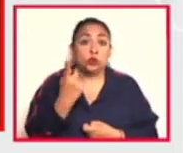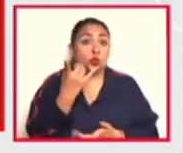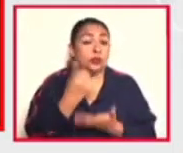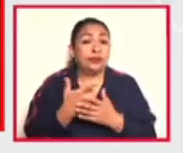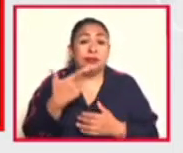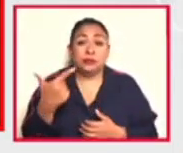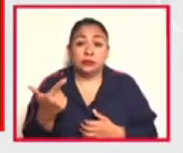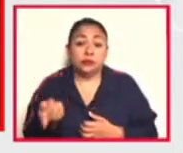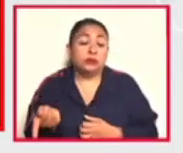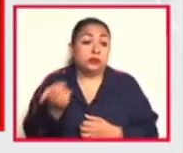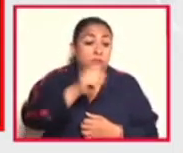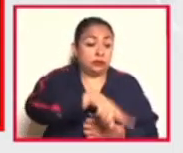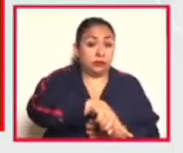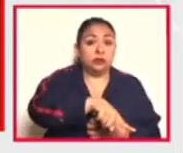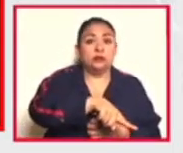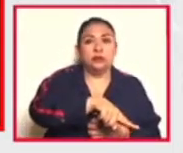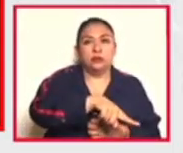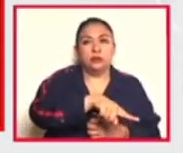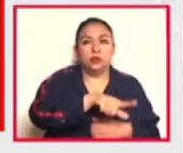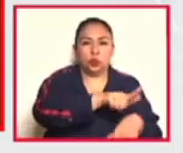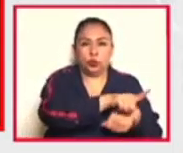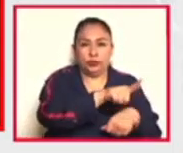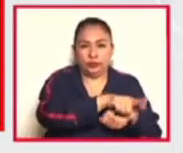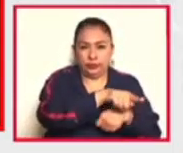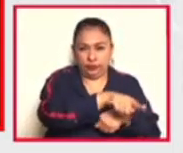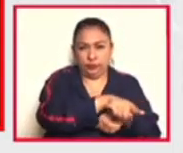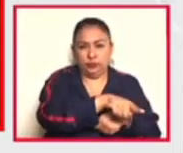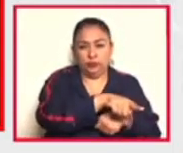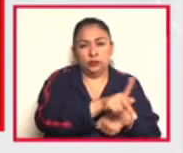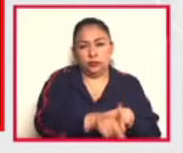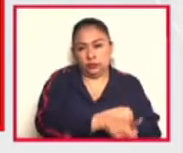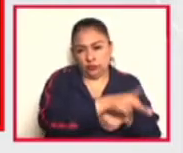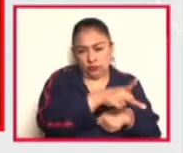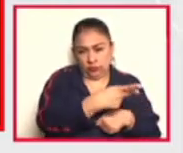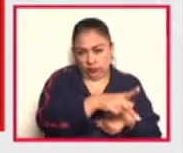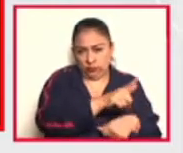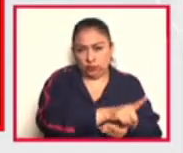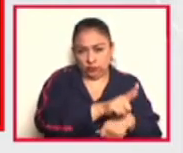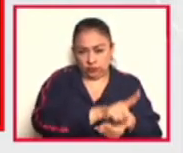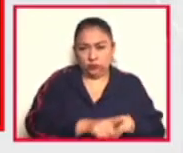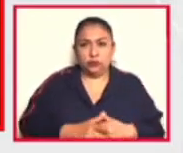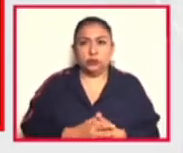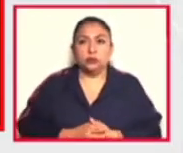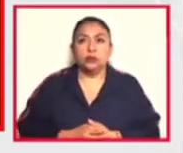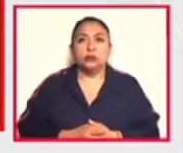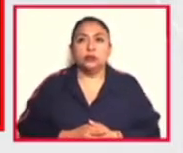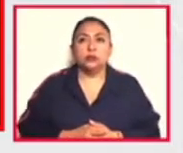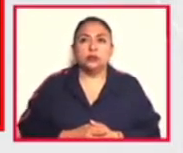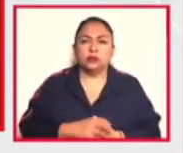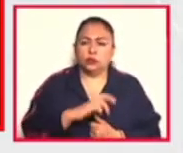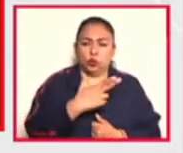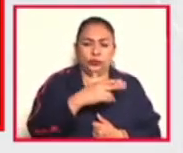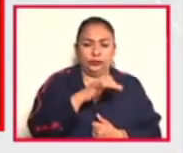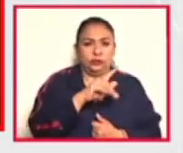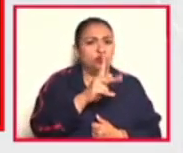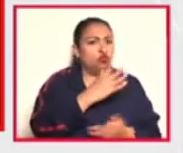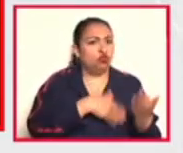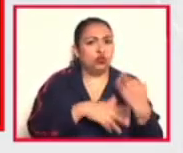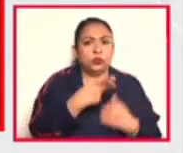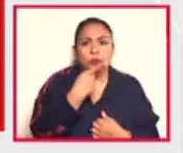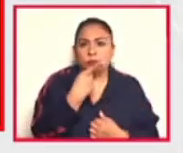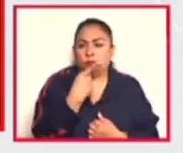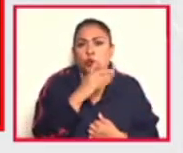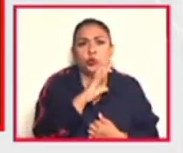lado, en el lado guatemalteco, en el otro pueblo guatemalteco que se llama Huaxacana, todos hablan el Chuj, o la